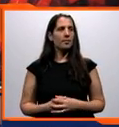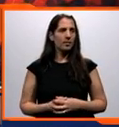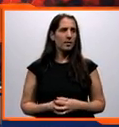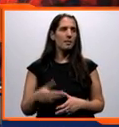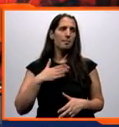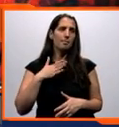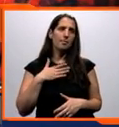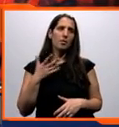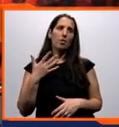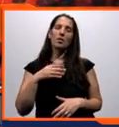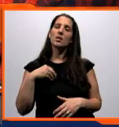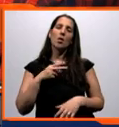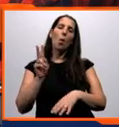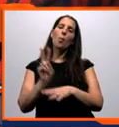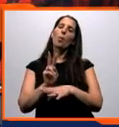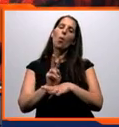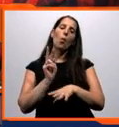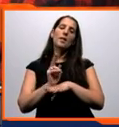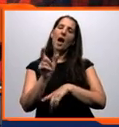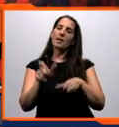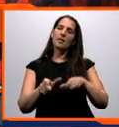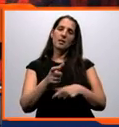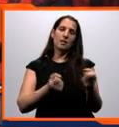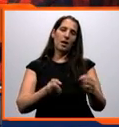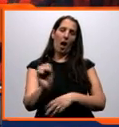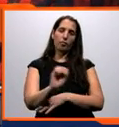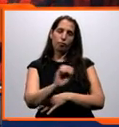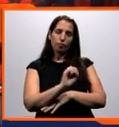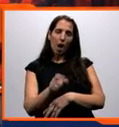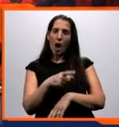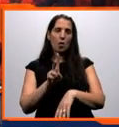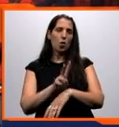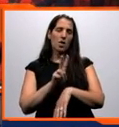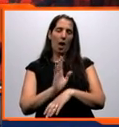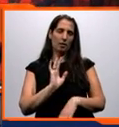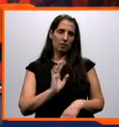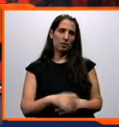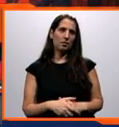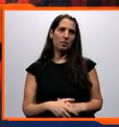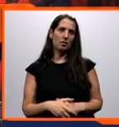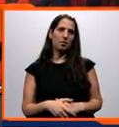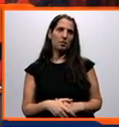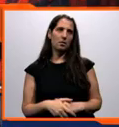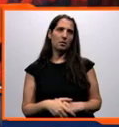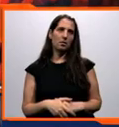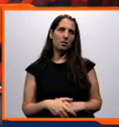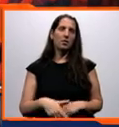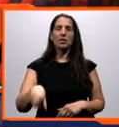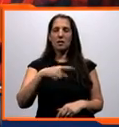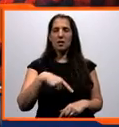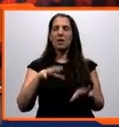manera al mundo de los corredores desde el punto de vista de que tengan